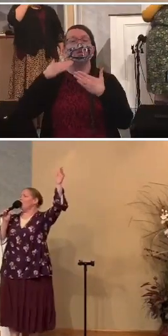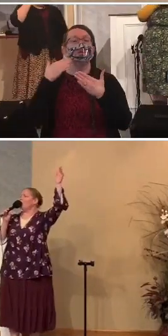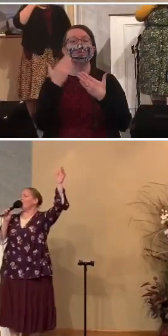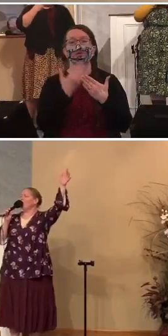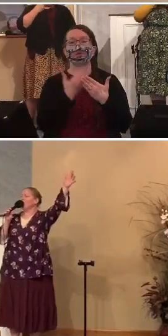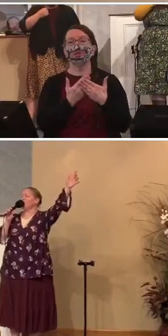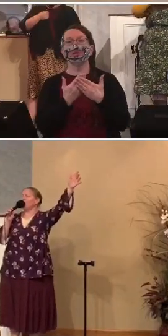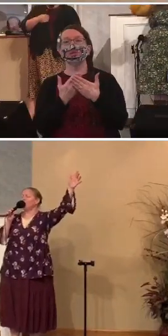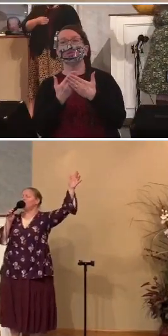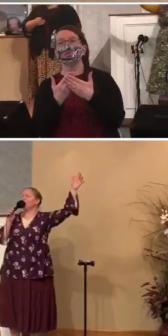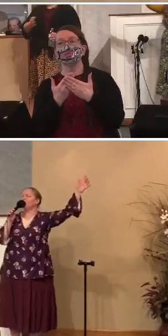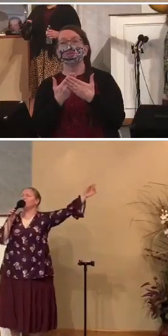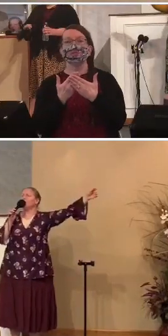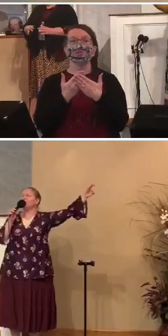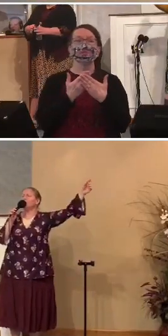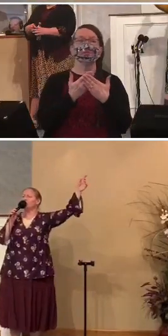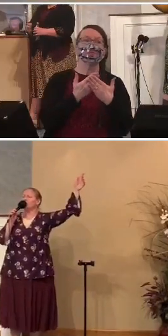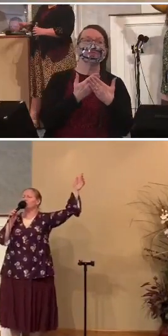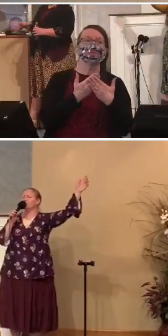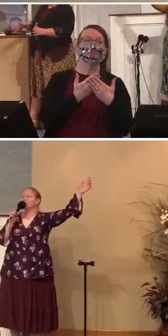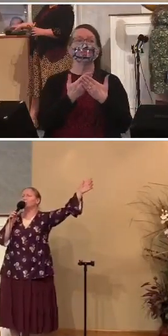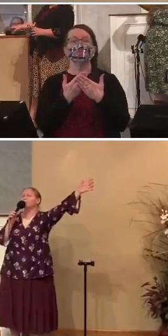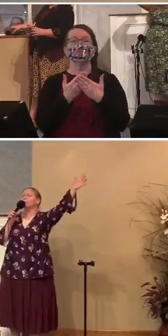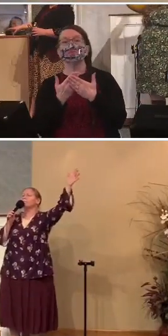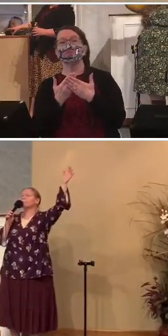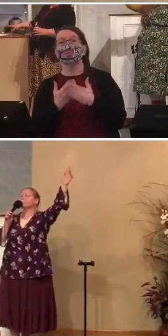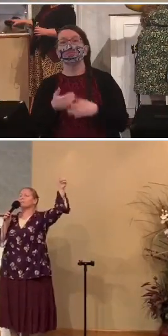Dios, tú eres tan bueno.